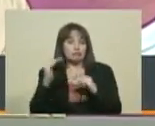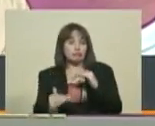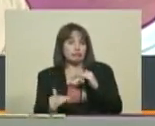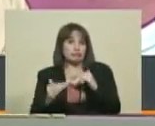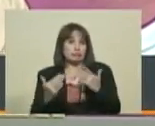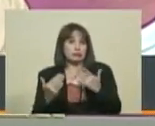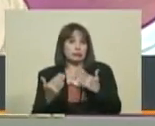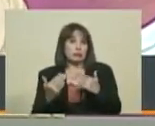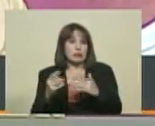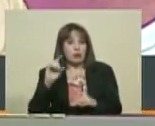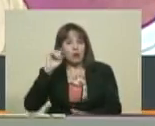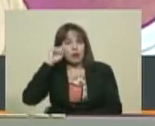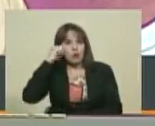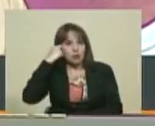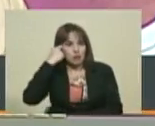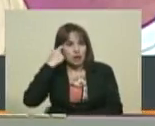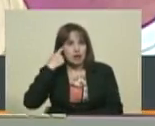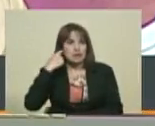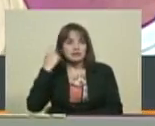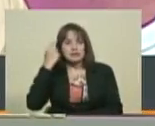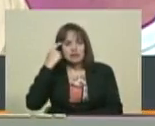Todos debemos recordar y saber